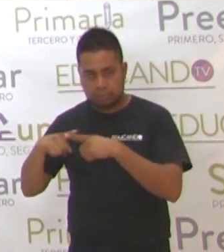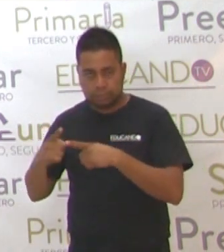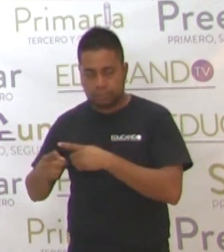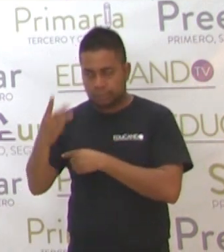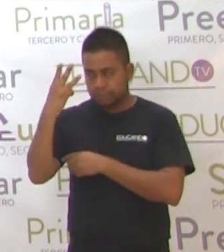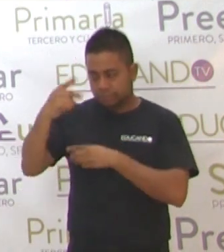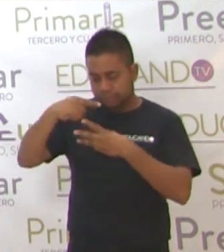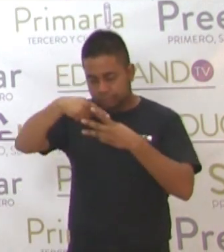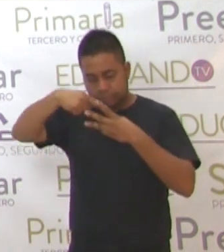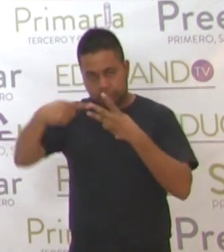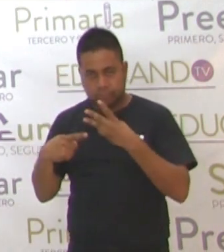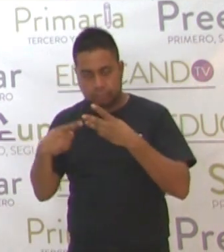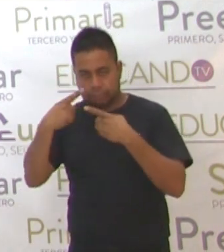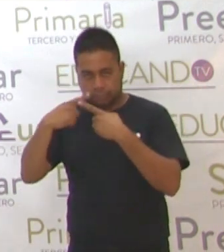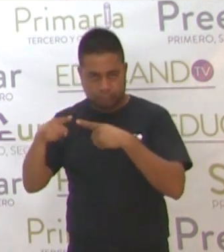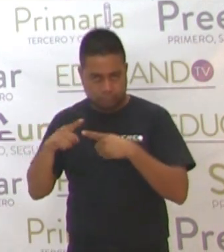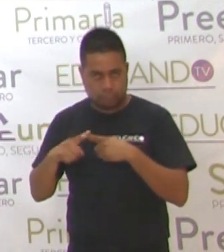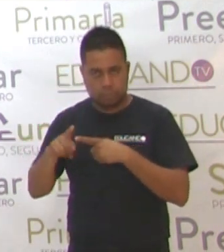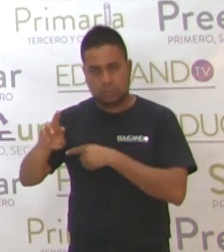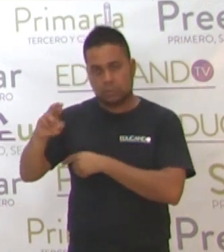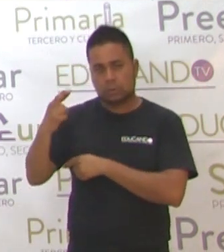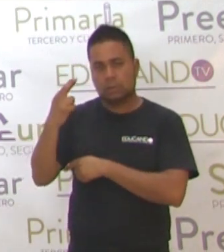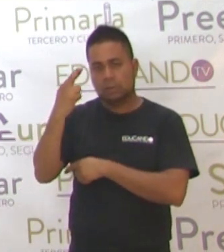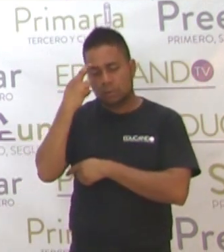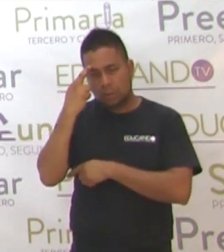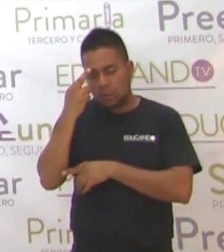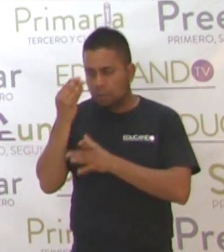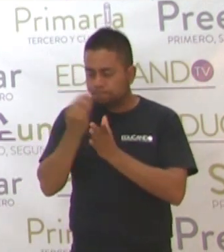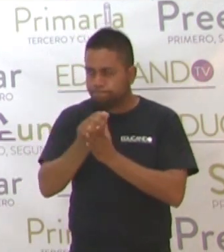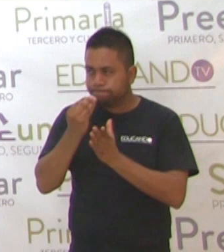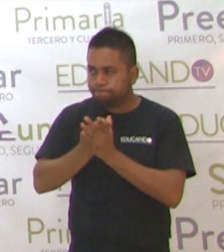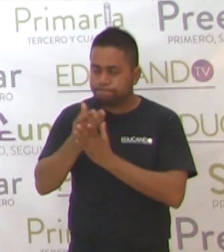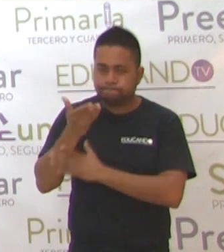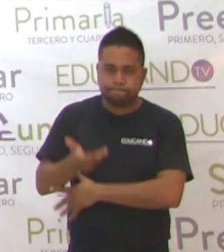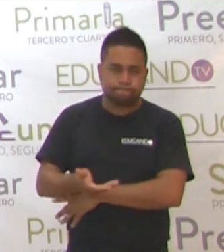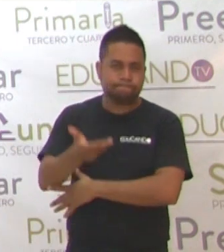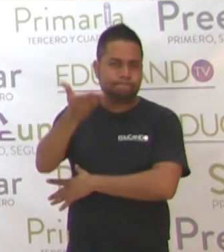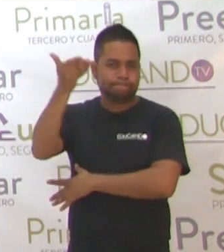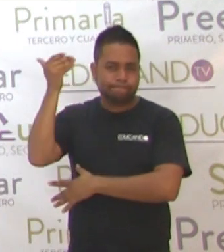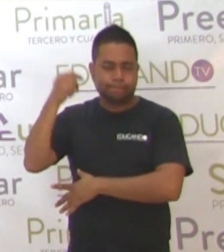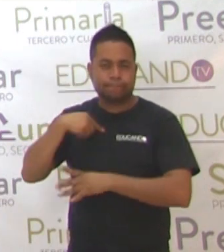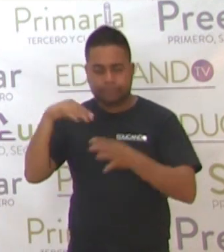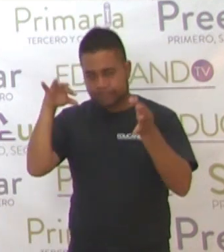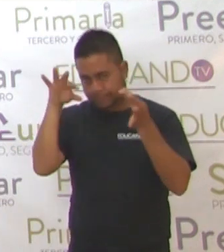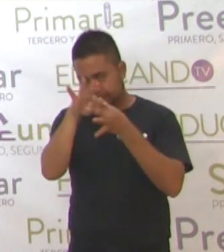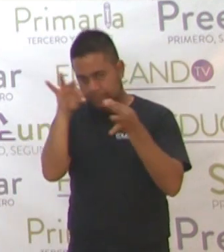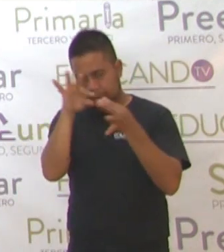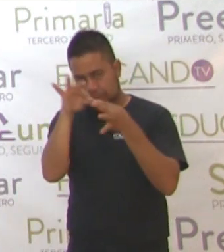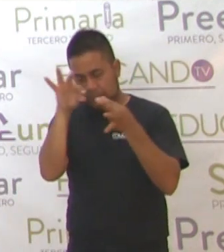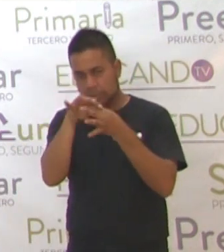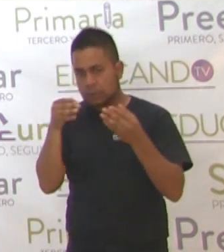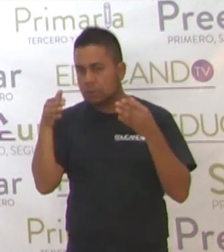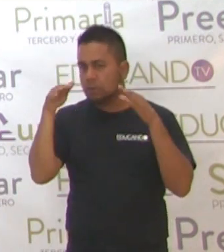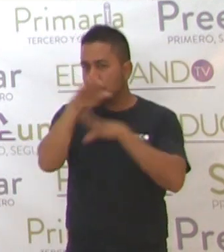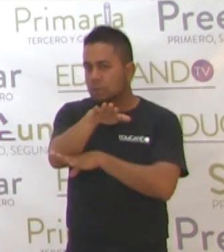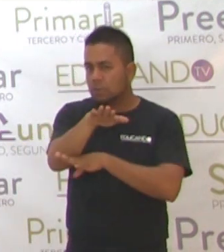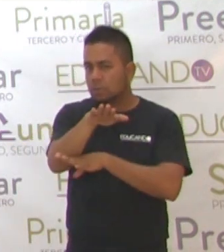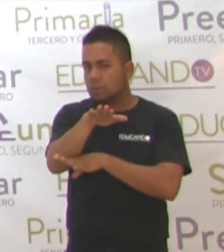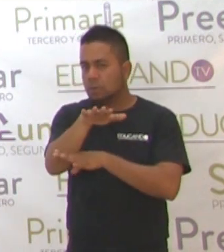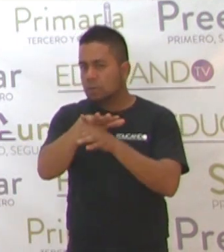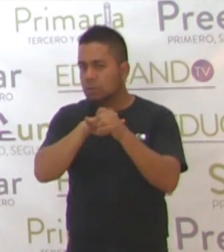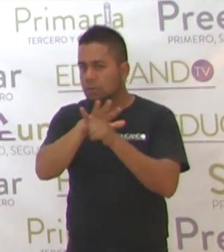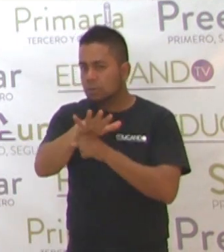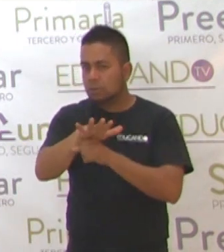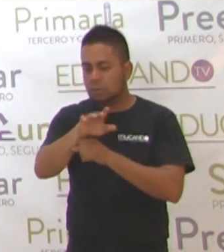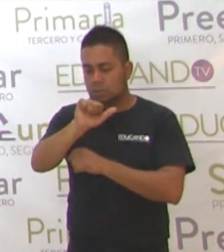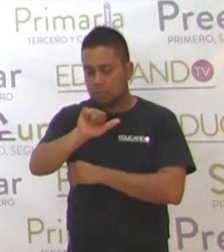bien recuerdas en la sesión donde hablamos y conocimos todo lo referente a lo que son los